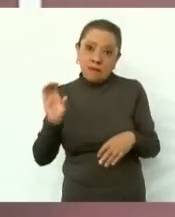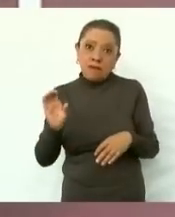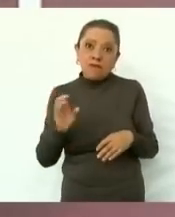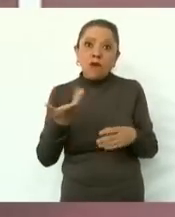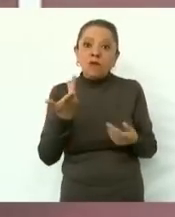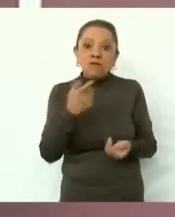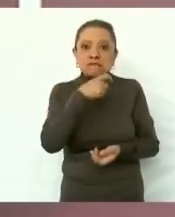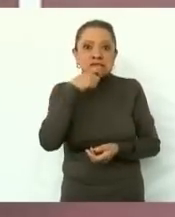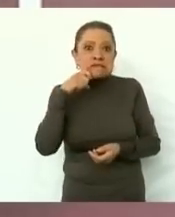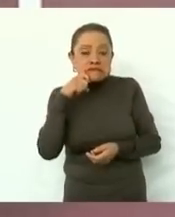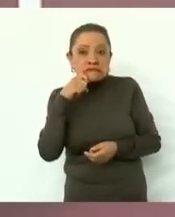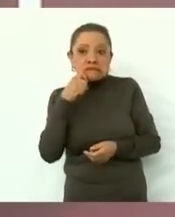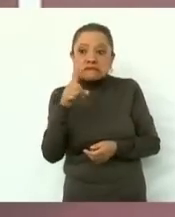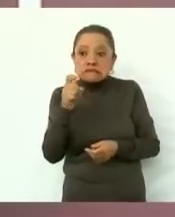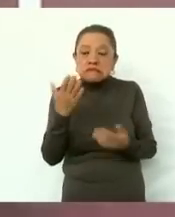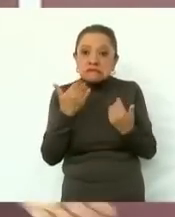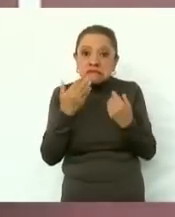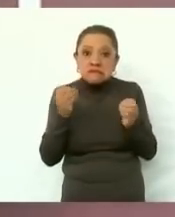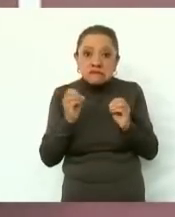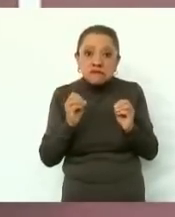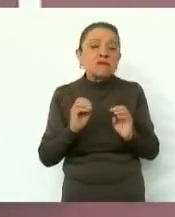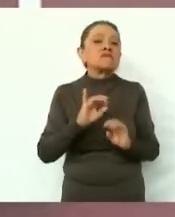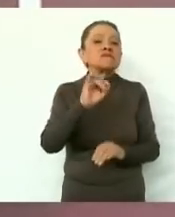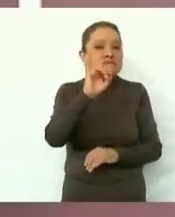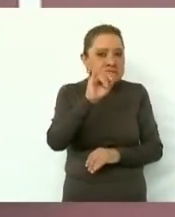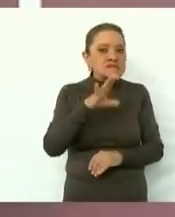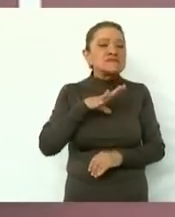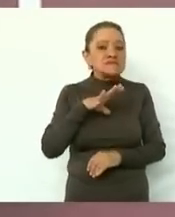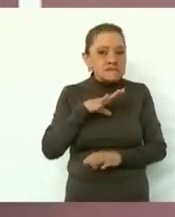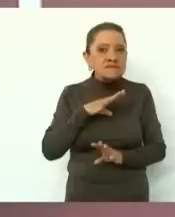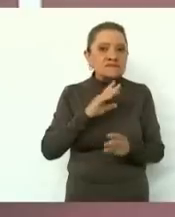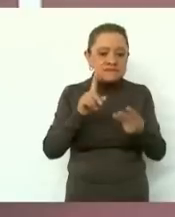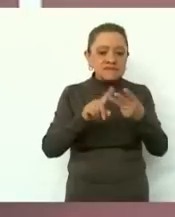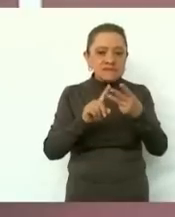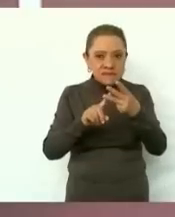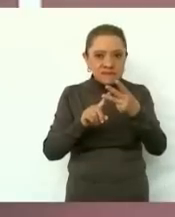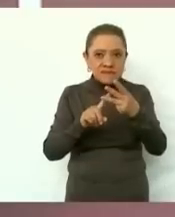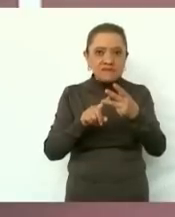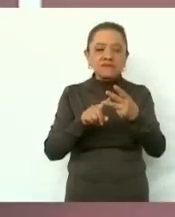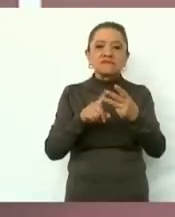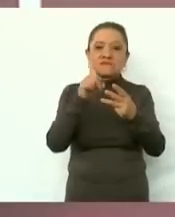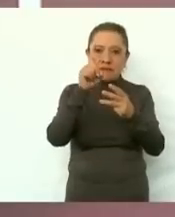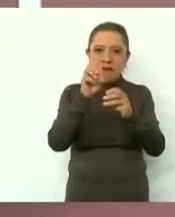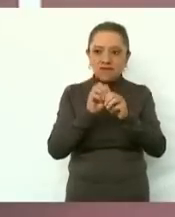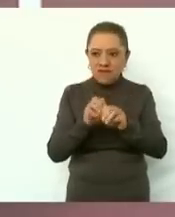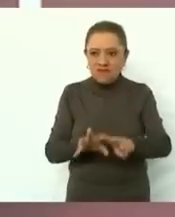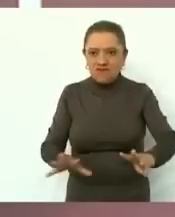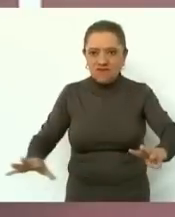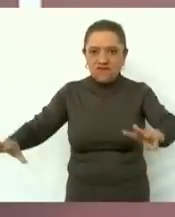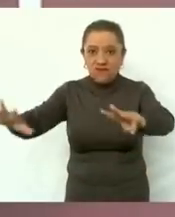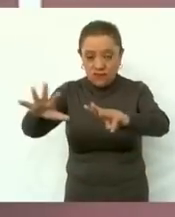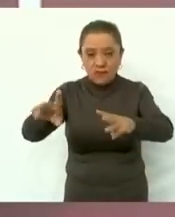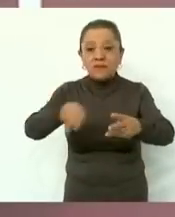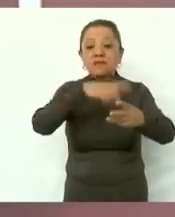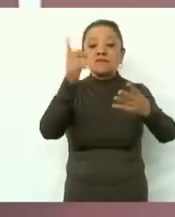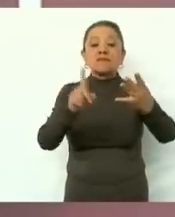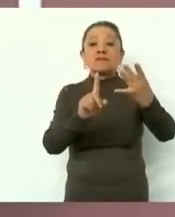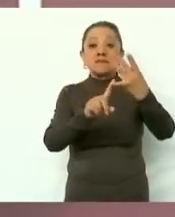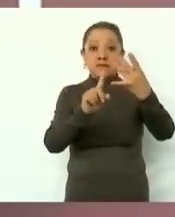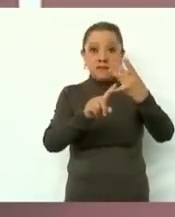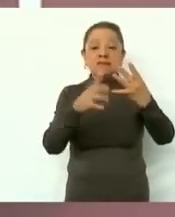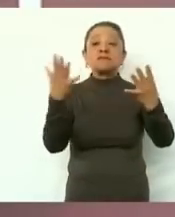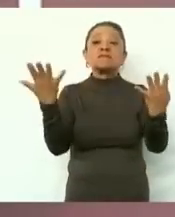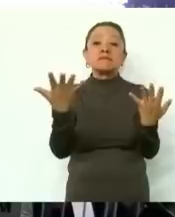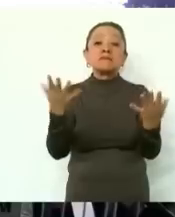de convenciones ahí en Cuernavaca también para mejorar la economía de todo el estado de